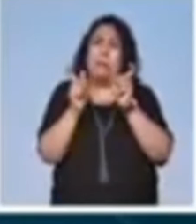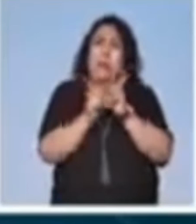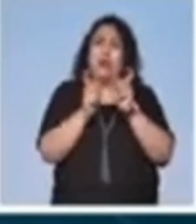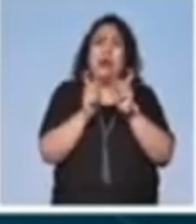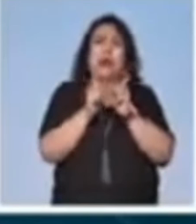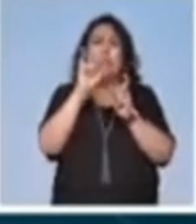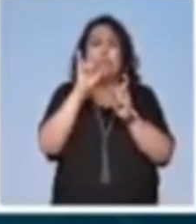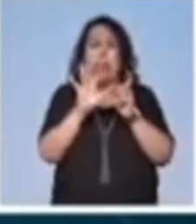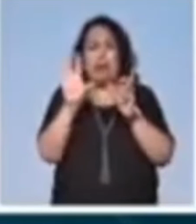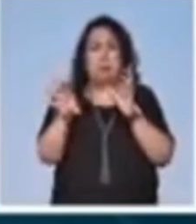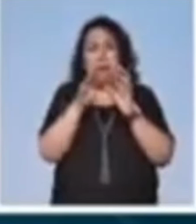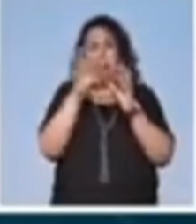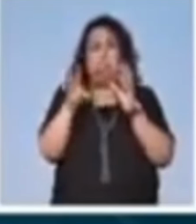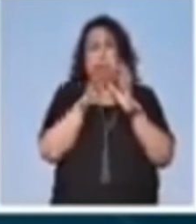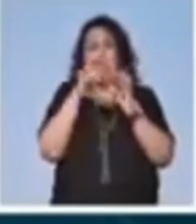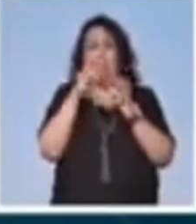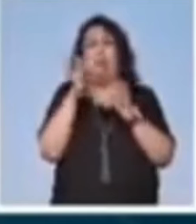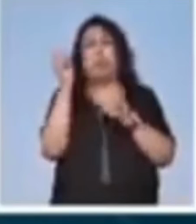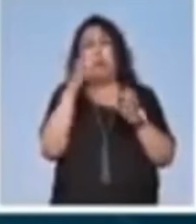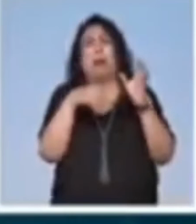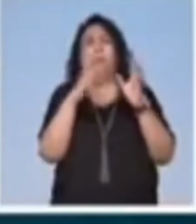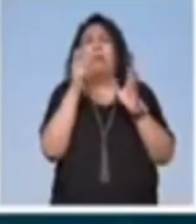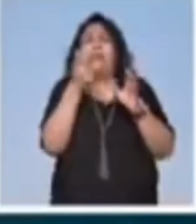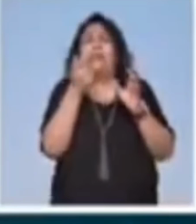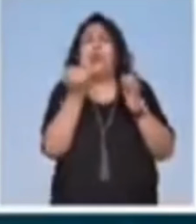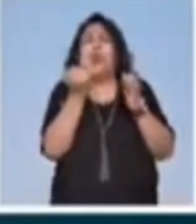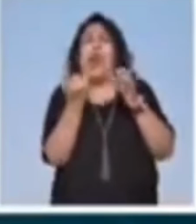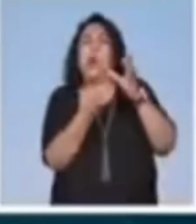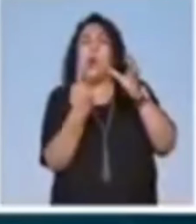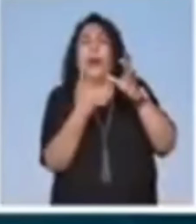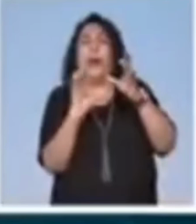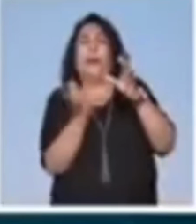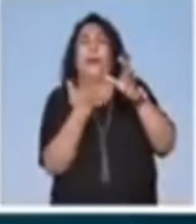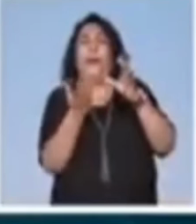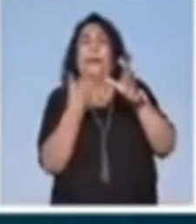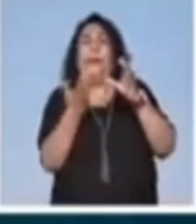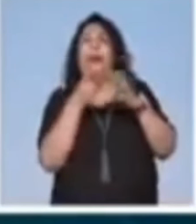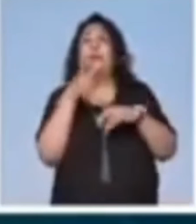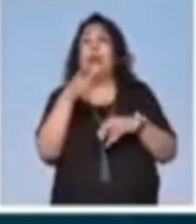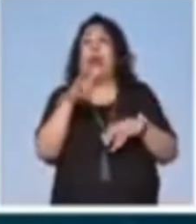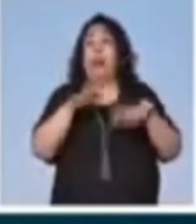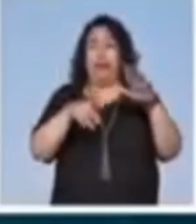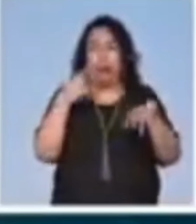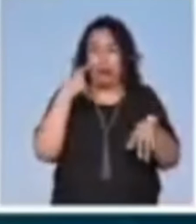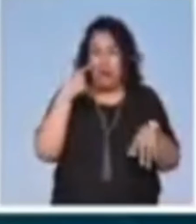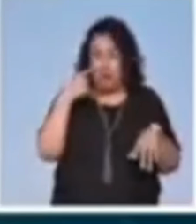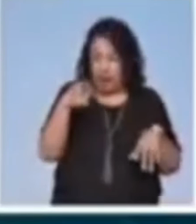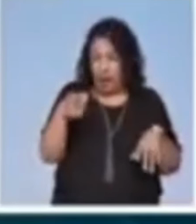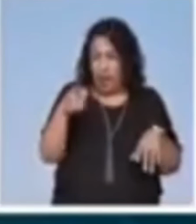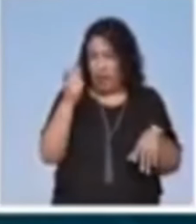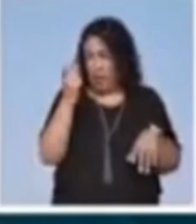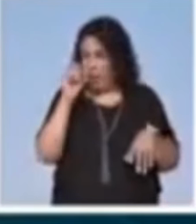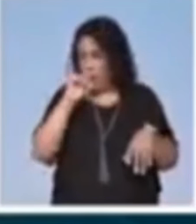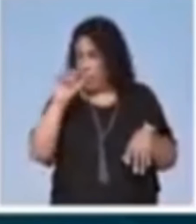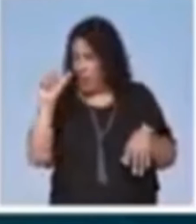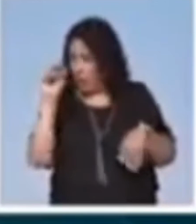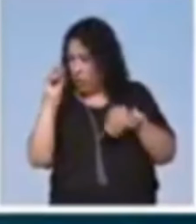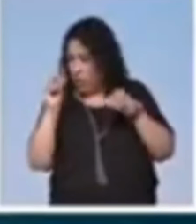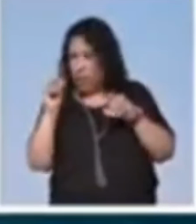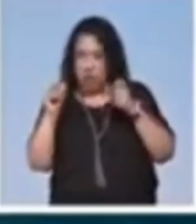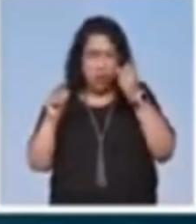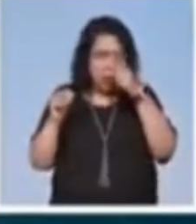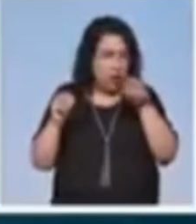aglutinando imágenes y metiendo a la licuadora. Va a llegar un momento que no podemos distinguir entre el contenido que ha sido creado por inteligencia artificial